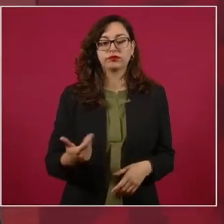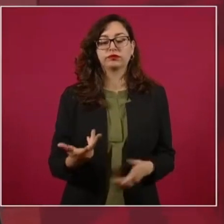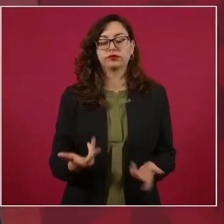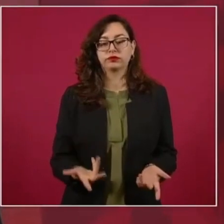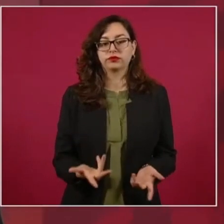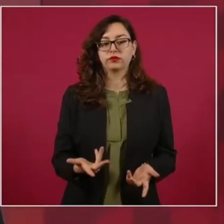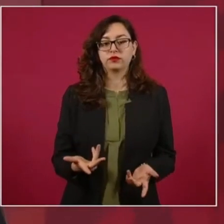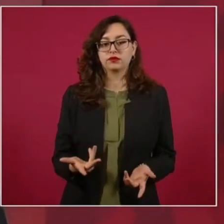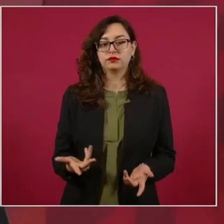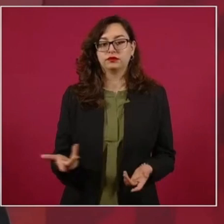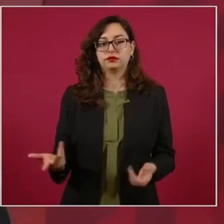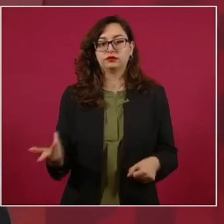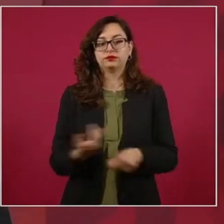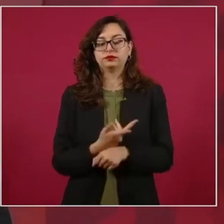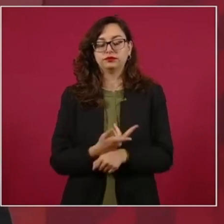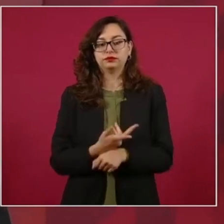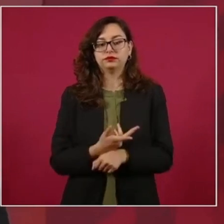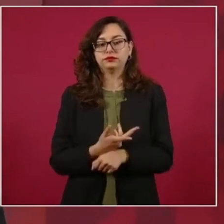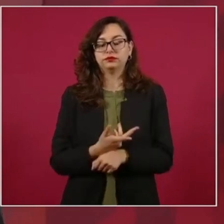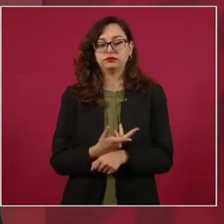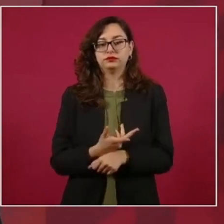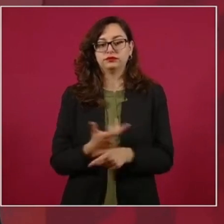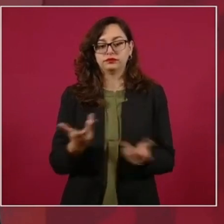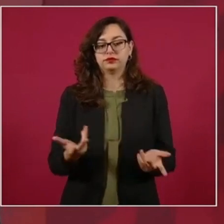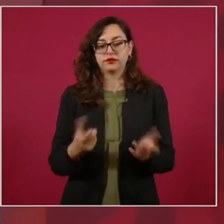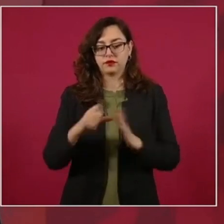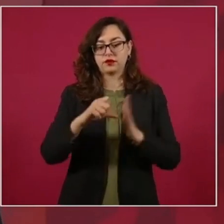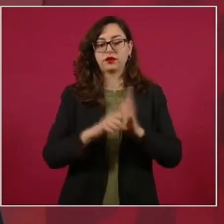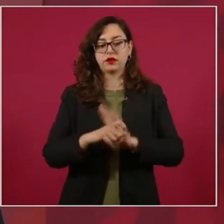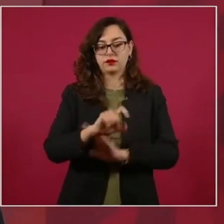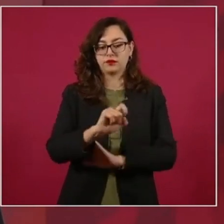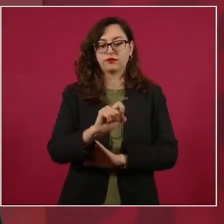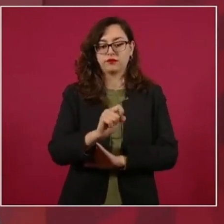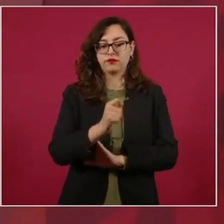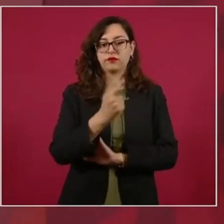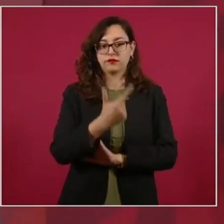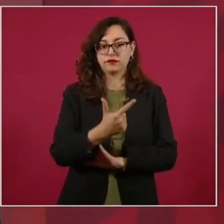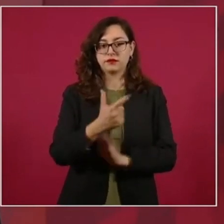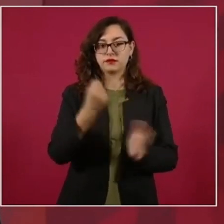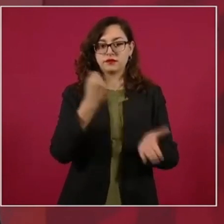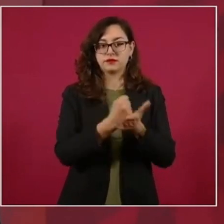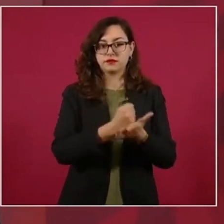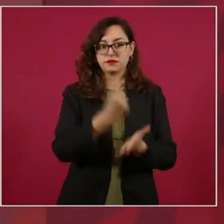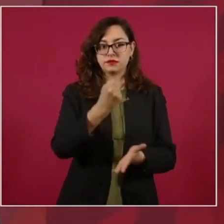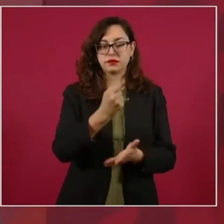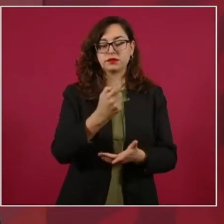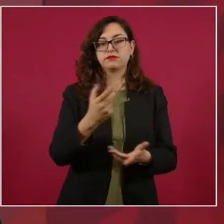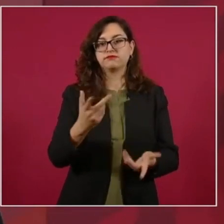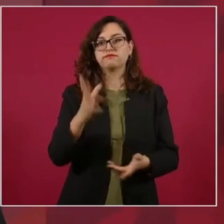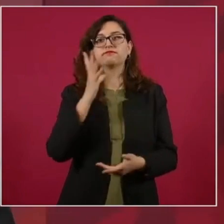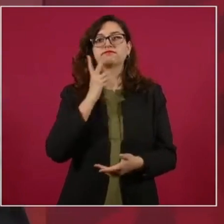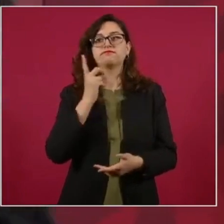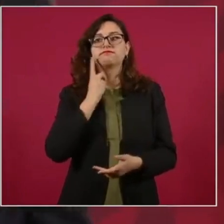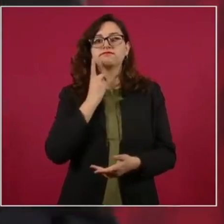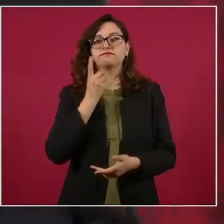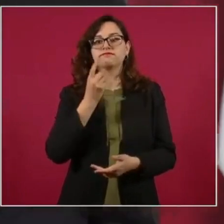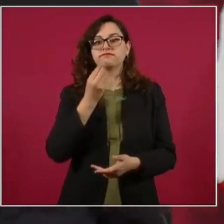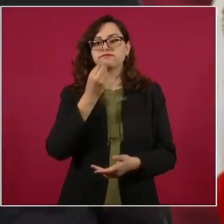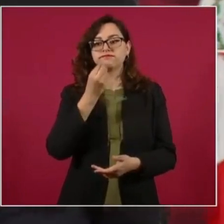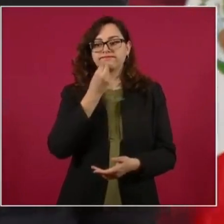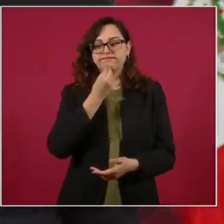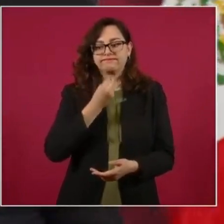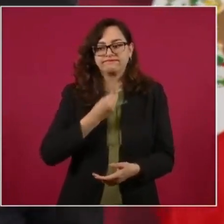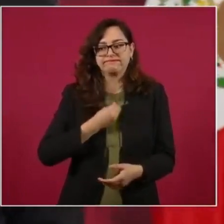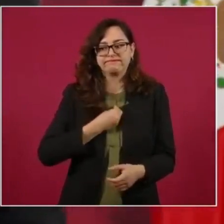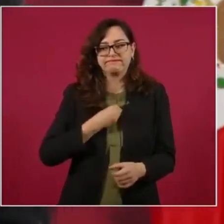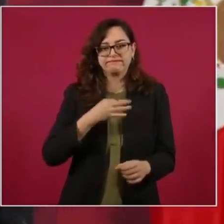Carranza, después de aprobarse el artículo 27, porque las protestas eran muy fuertes